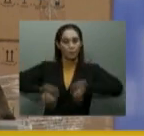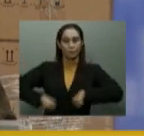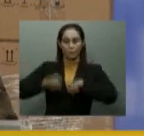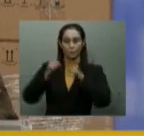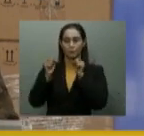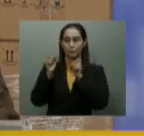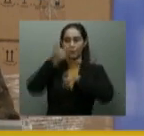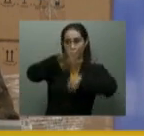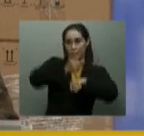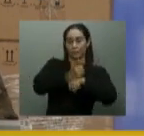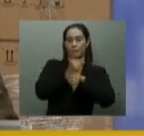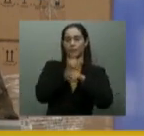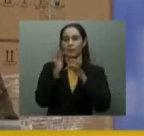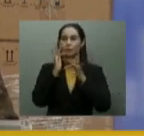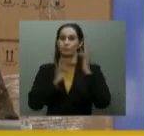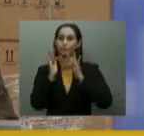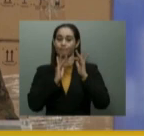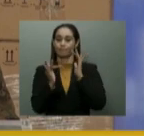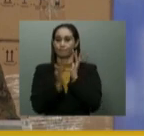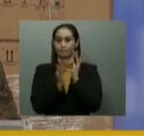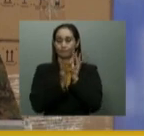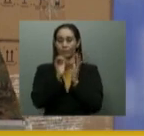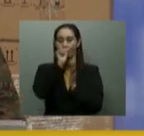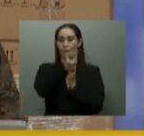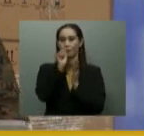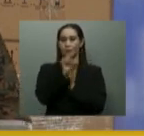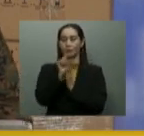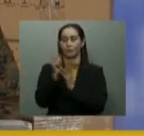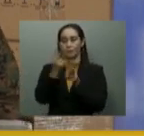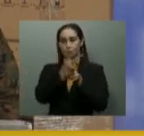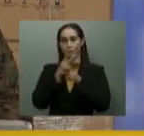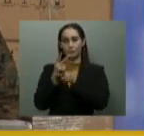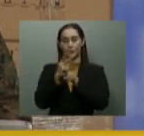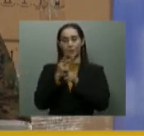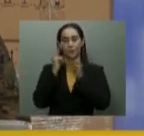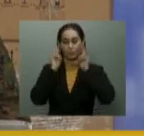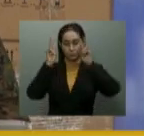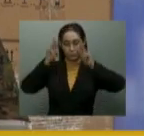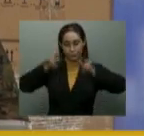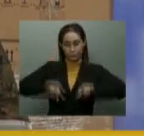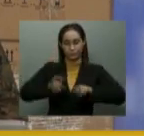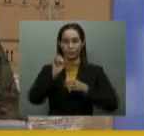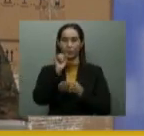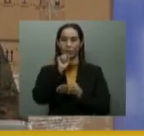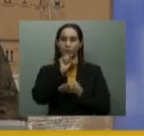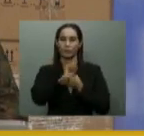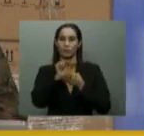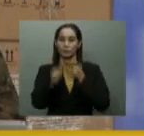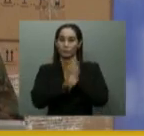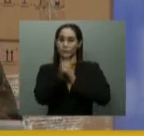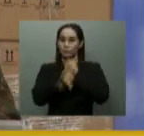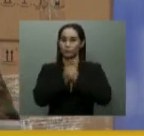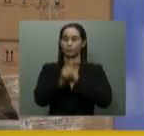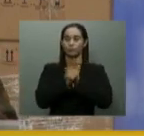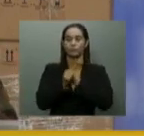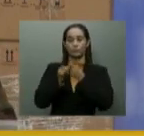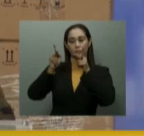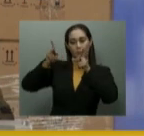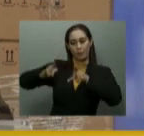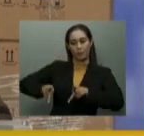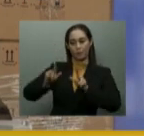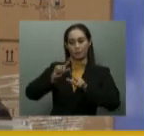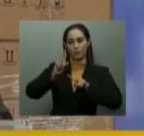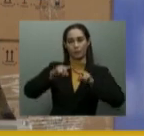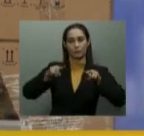pertenecer al cuerpo o no porque primero no podemos cancelar va todo y comenzar a reclutar es una locura como